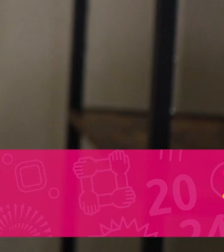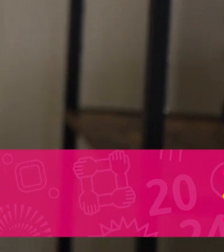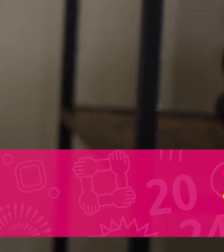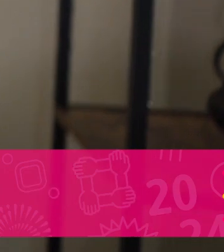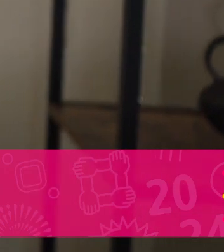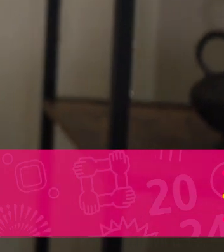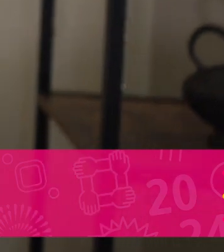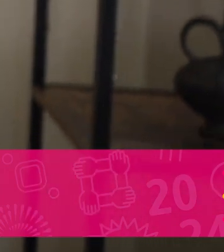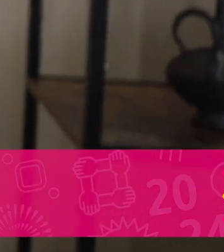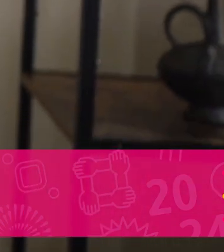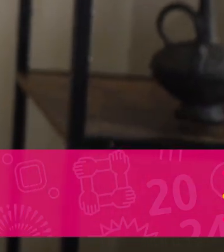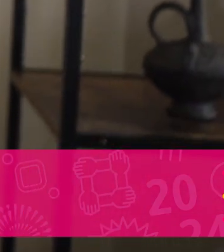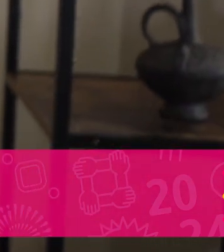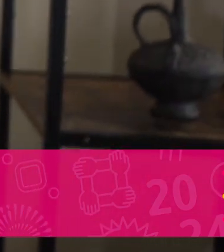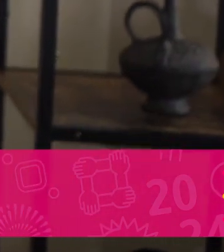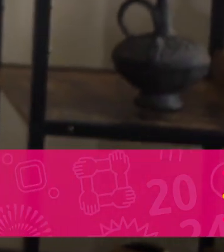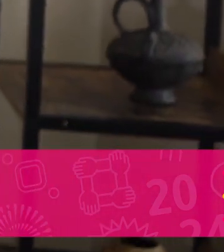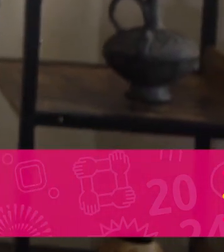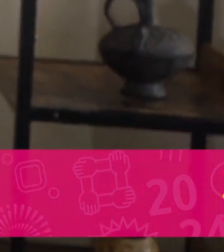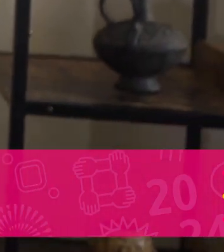momento.